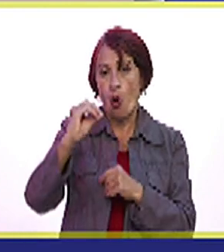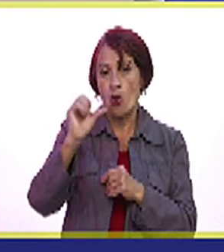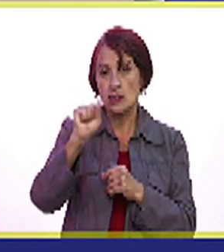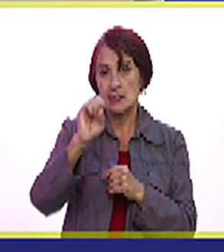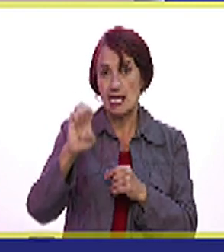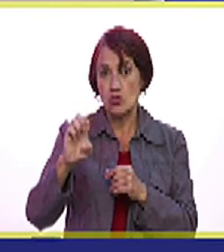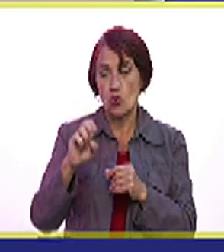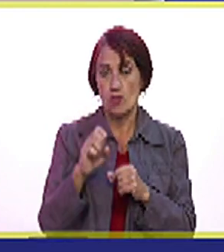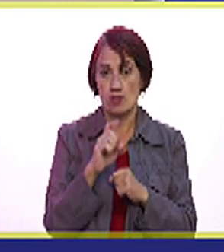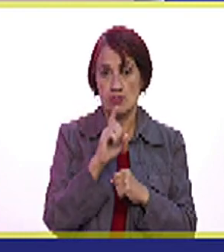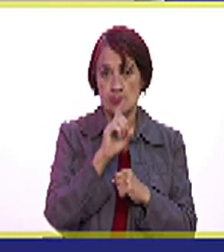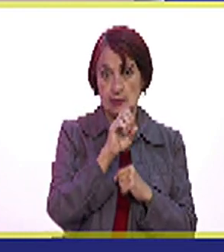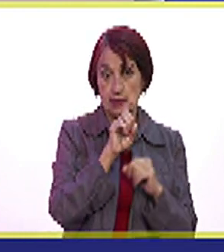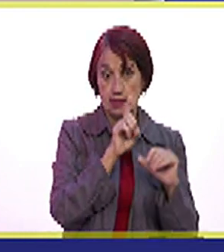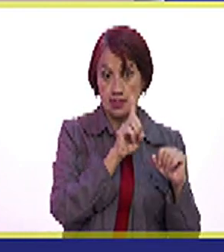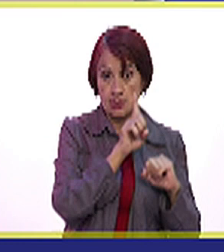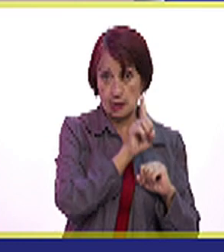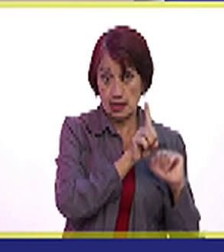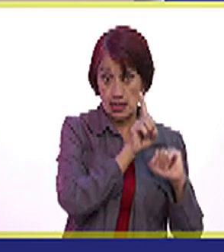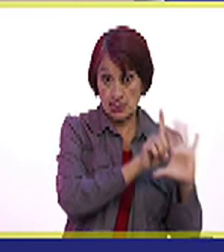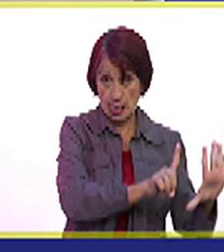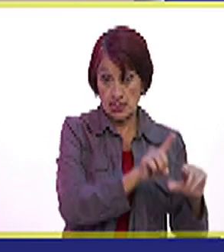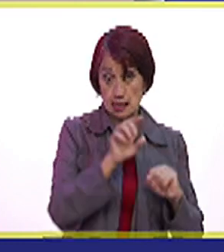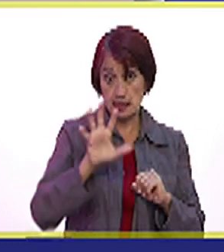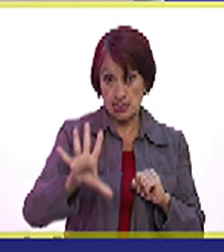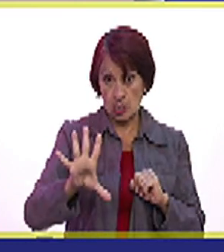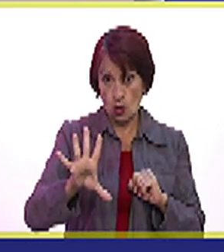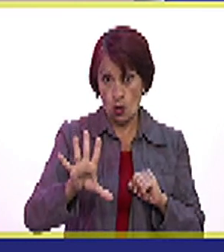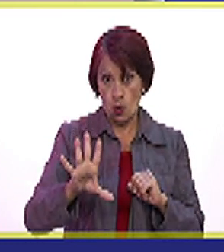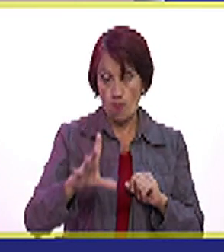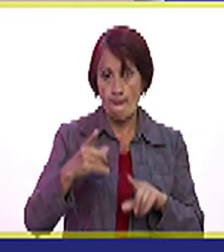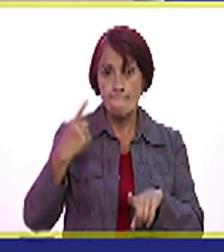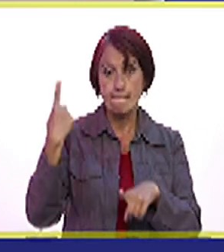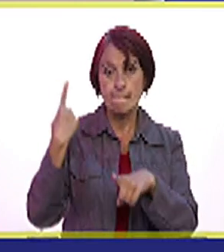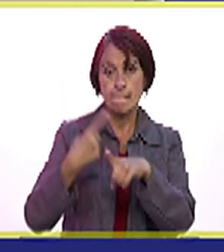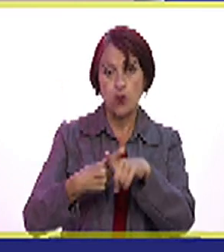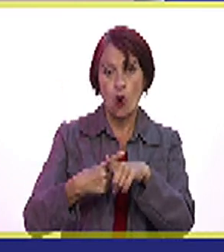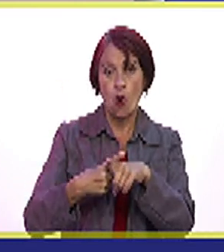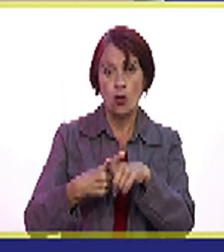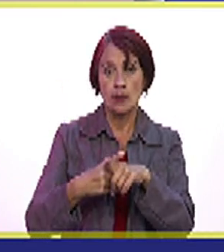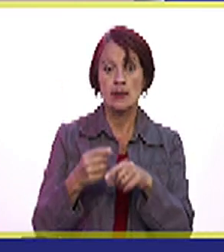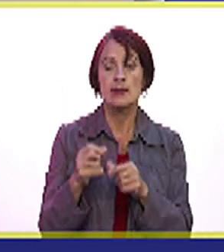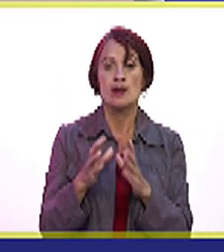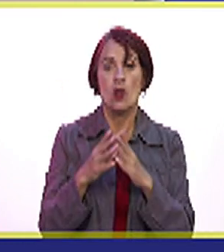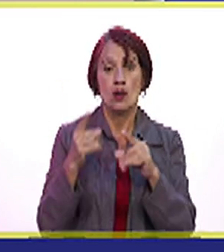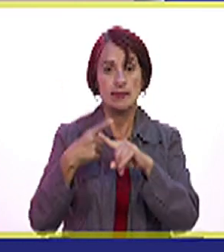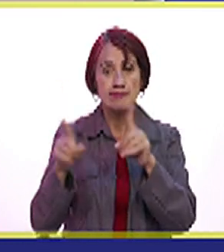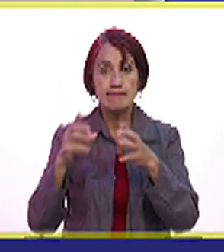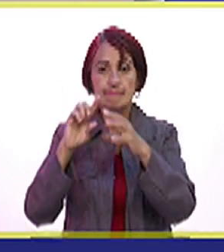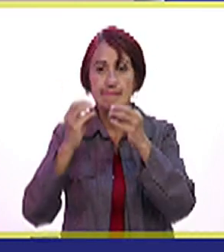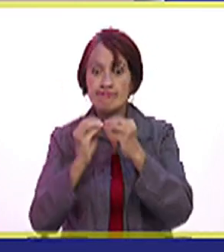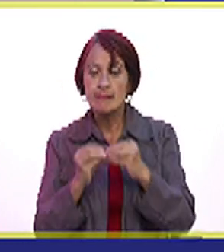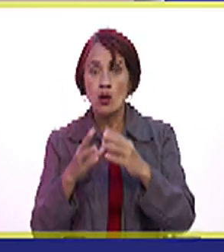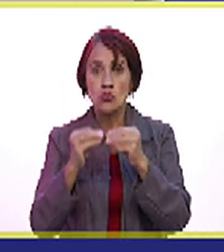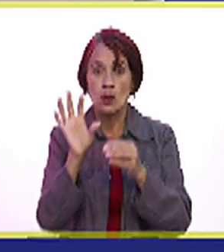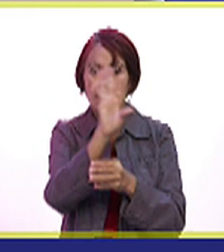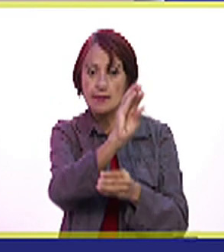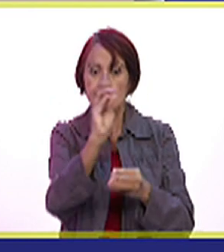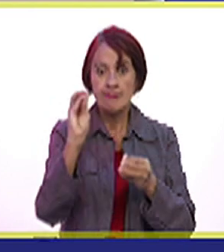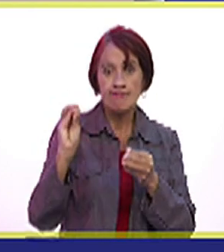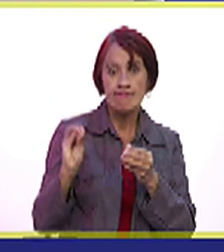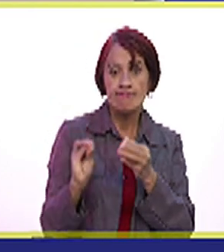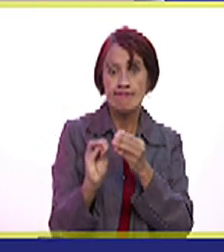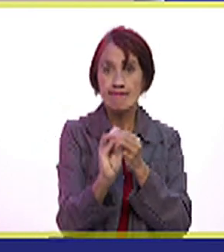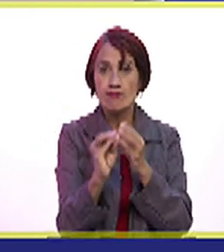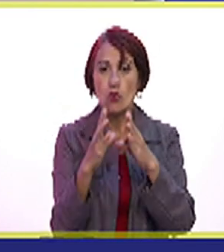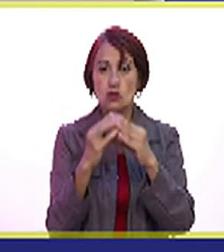por la hipotenusa, que es este resultado. Es igual a cateto adyacente, se saca el coseno del